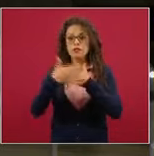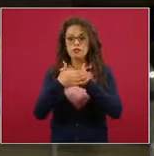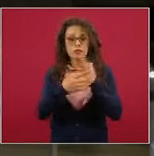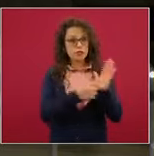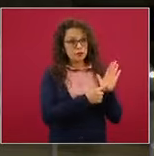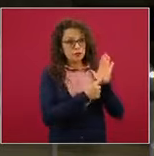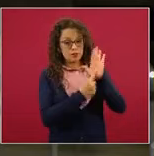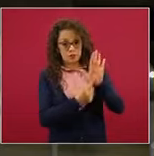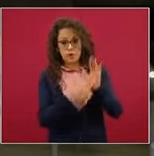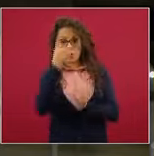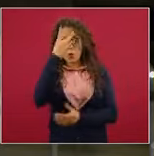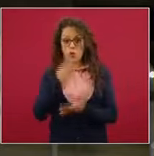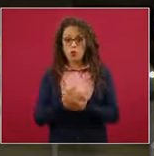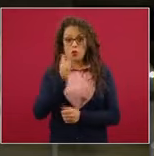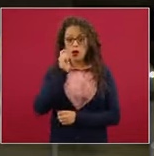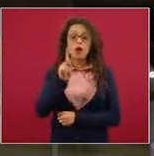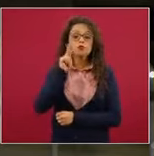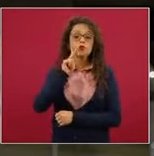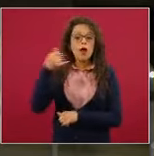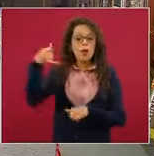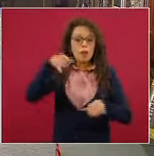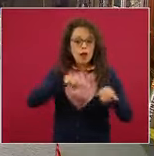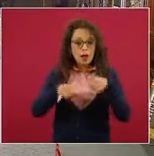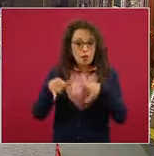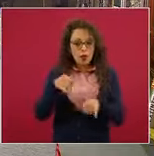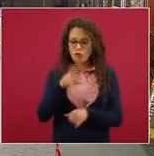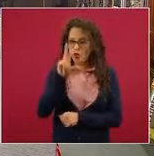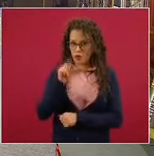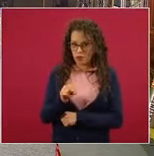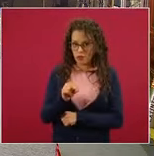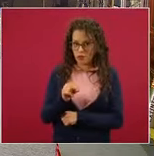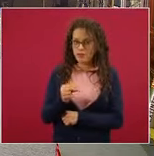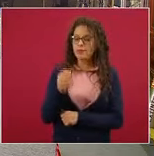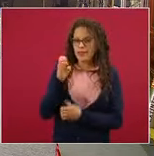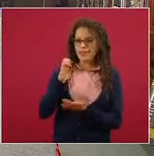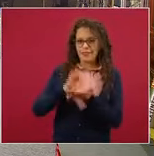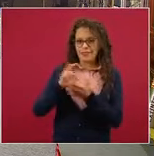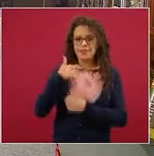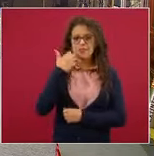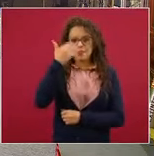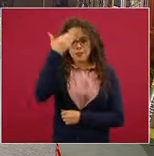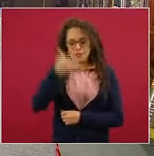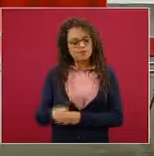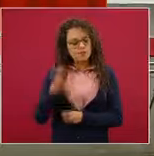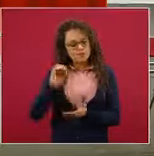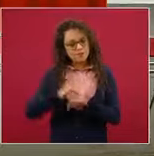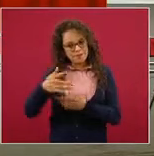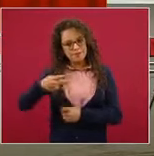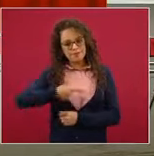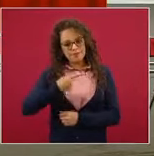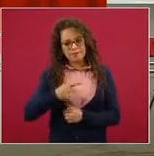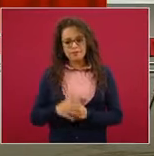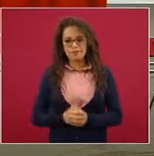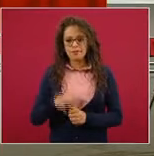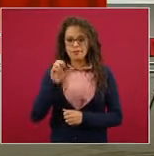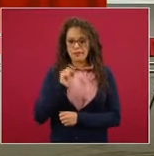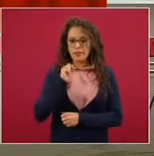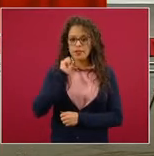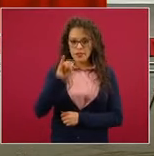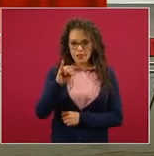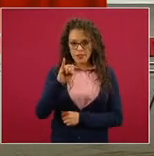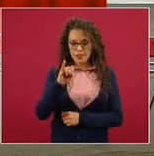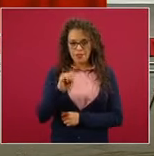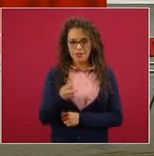también estos datos actualizados. Gracias. Con mucho gusto, Natalia. Gracias por la pregunta. Sí, a las tres.